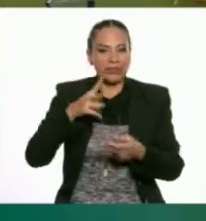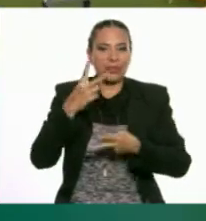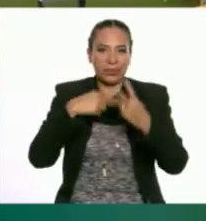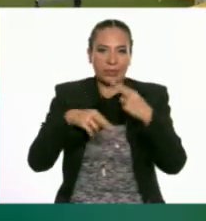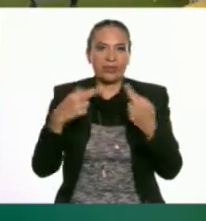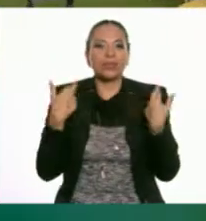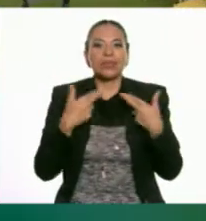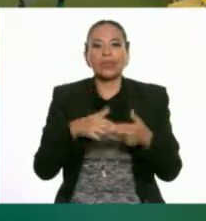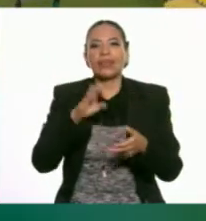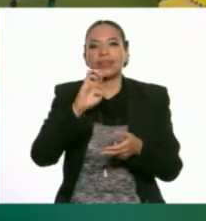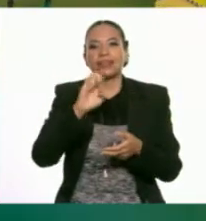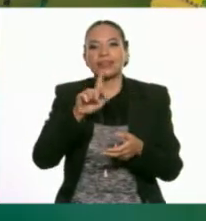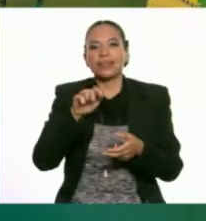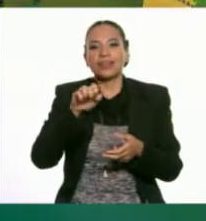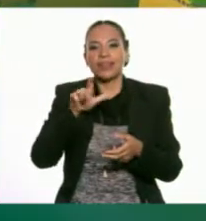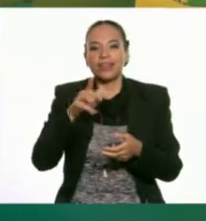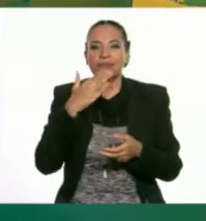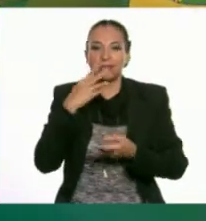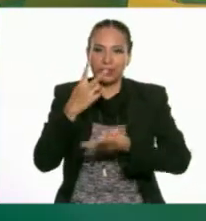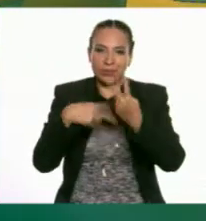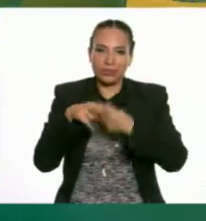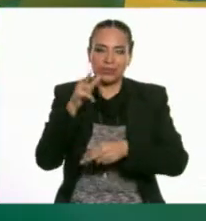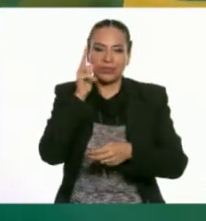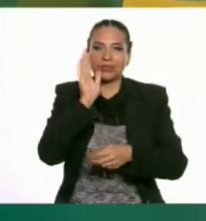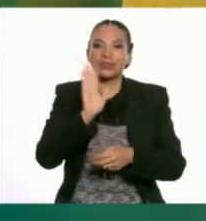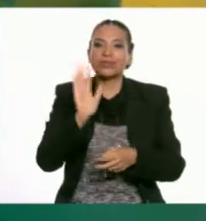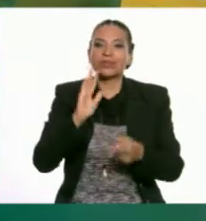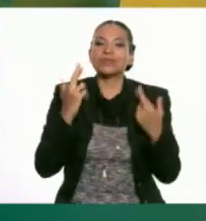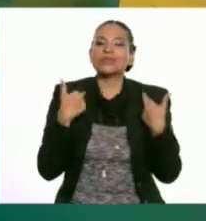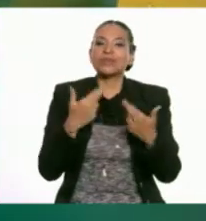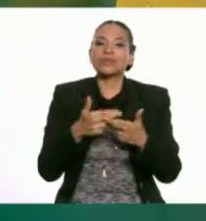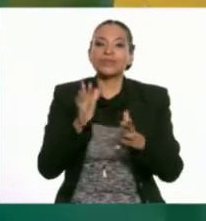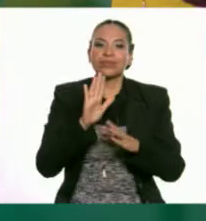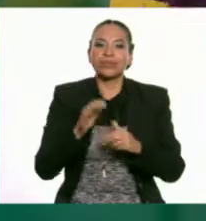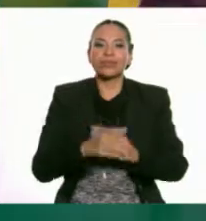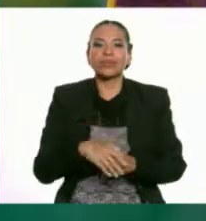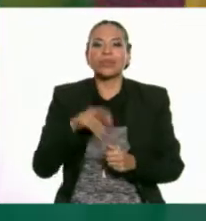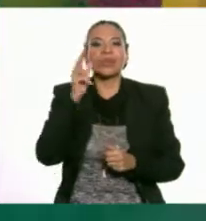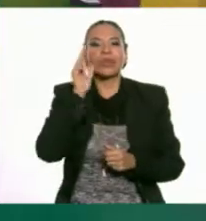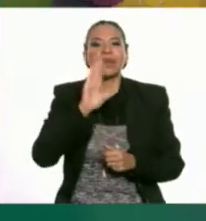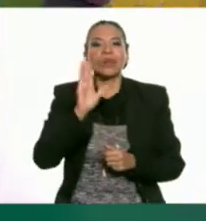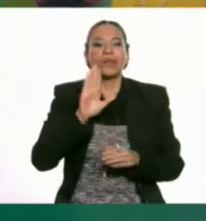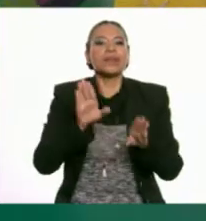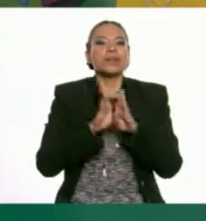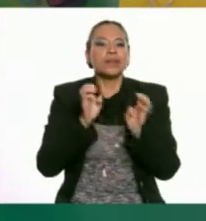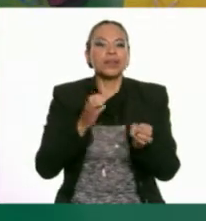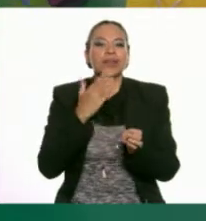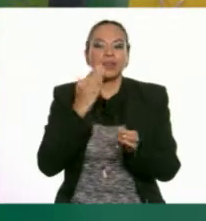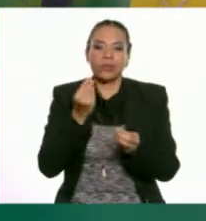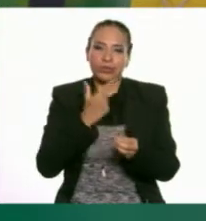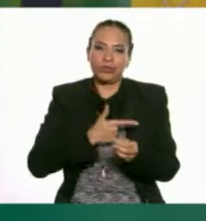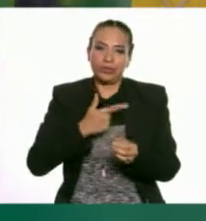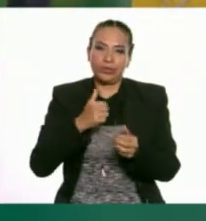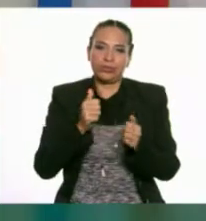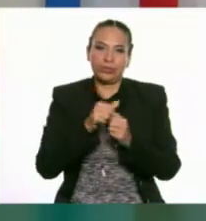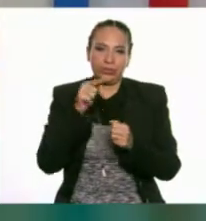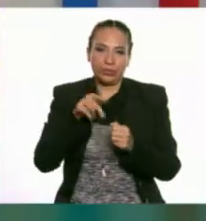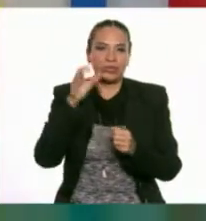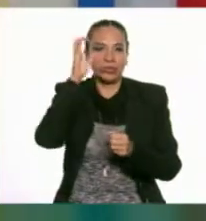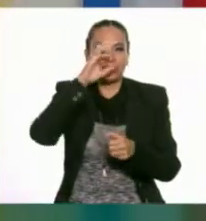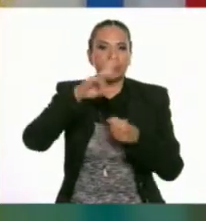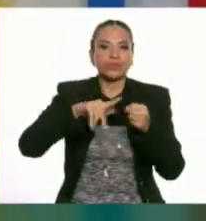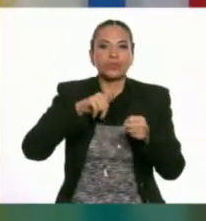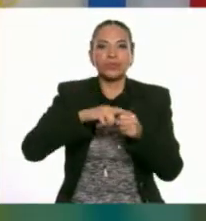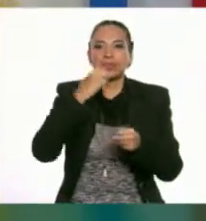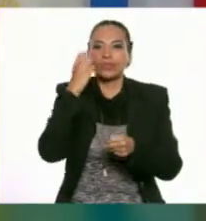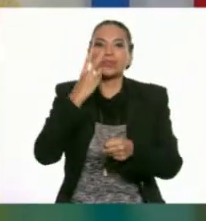profe Ezequiel. Ayúdenme a darle la bienvenida. Hola, profe Ezequiel. Hola, Alexia, ¿cómo estás? Muy bien. Qué bueno tenerte aquí en Ciencias Naturales